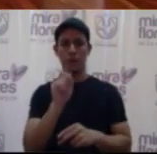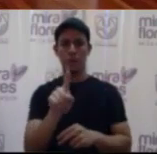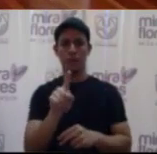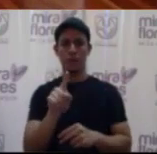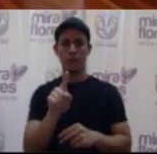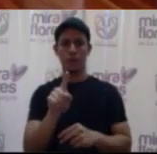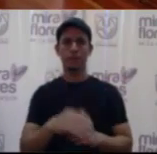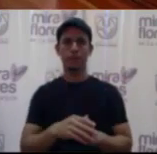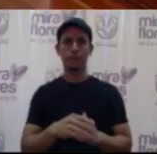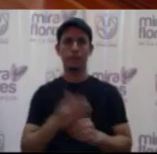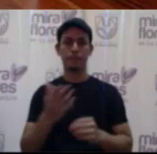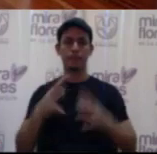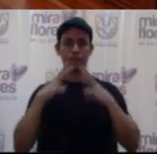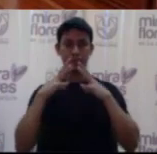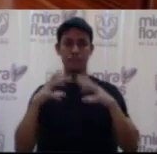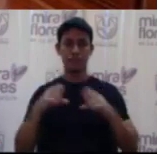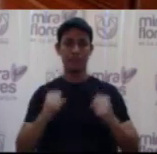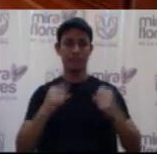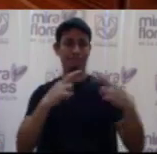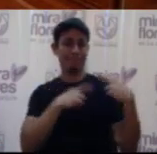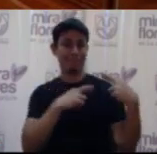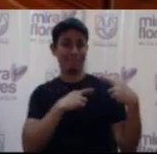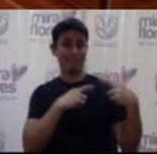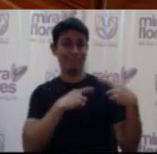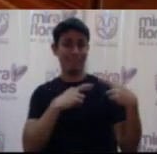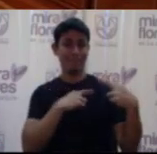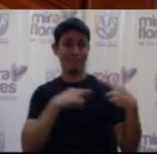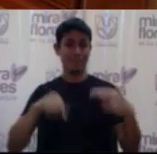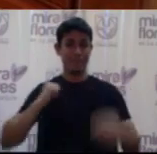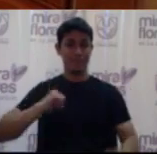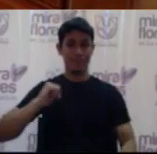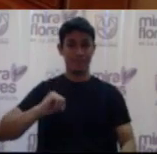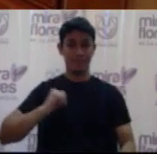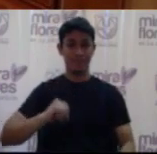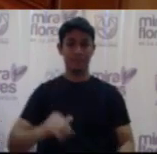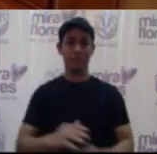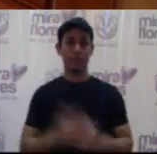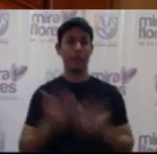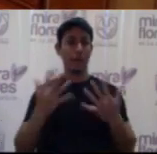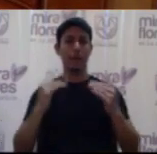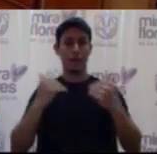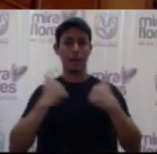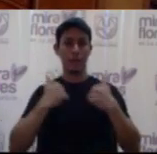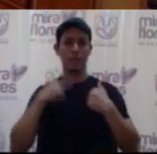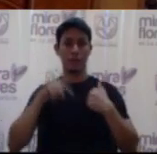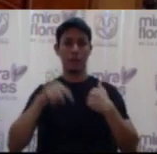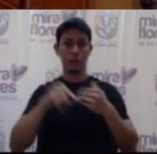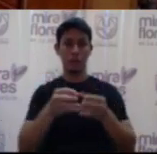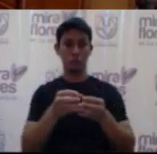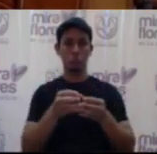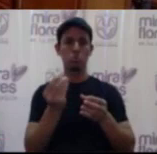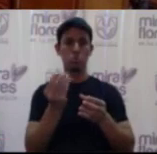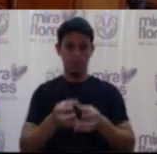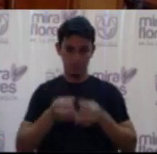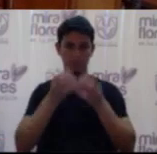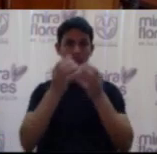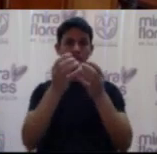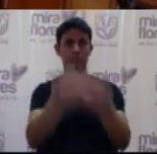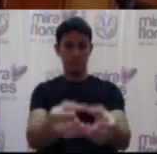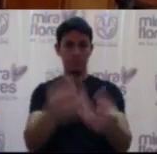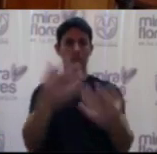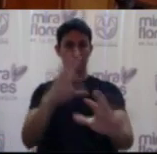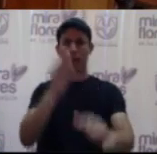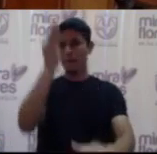señor secretario general encargado, que es gerente municipal. ¿Ya tenemos esta unidad entregada? ¿Está físicamente en manos de